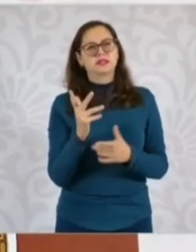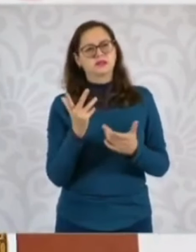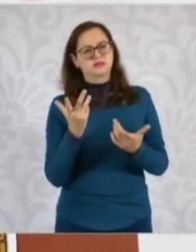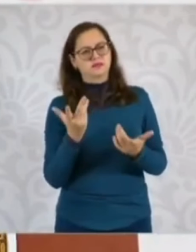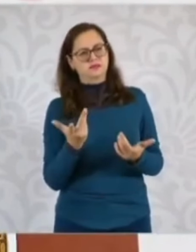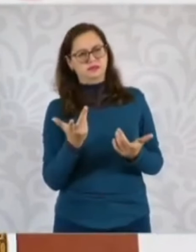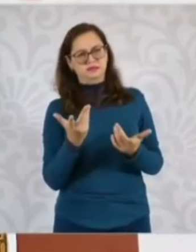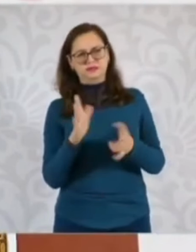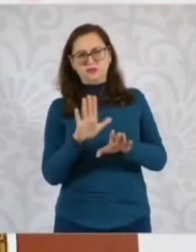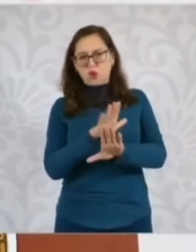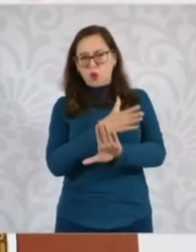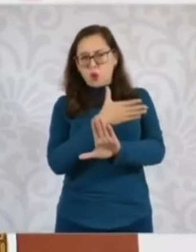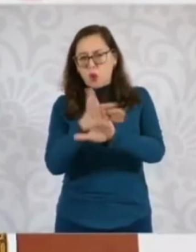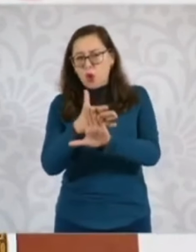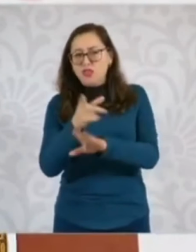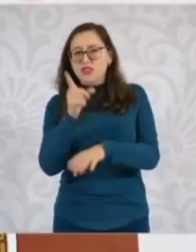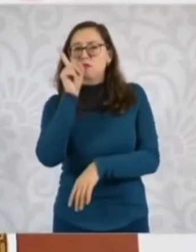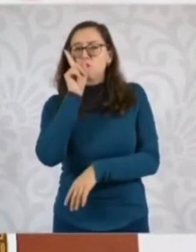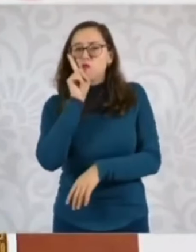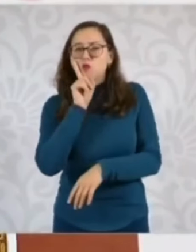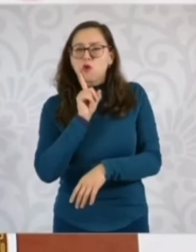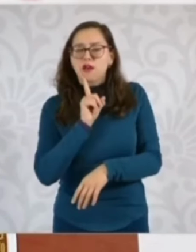particularmente contra las mujeres,